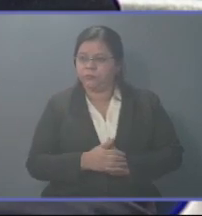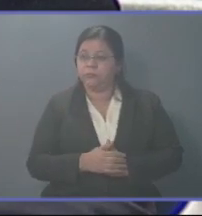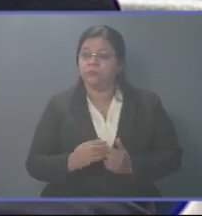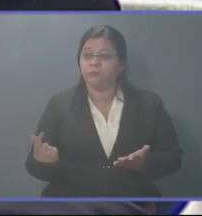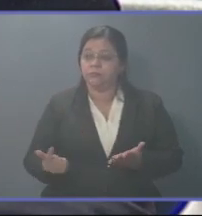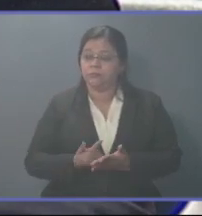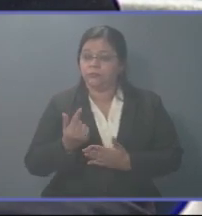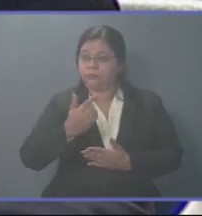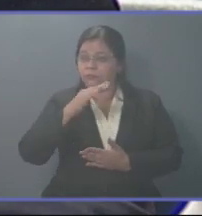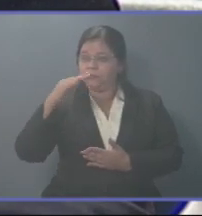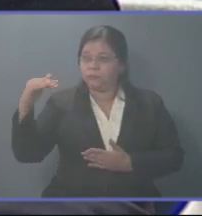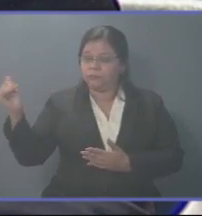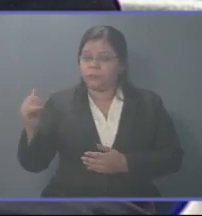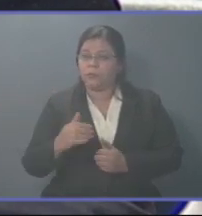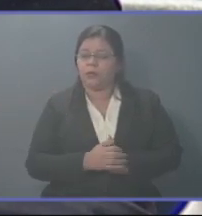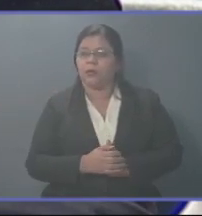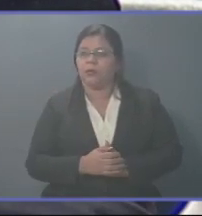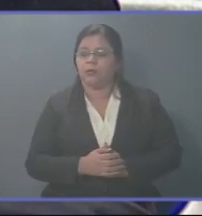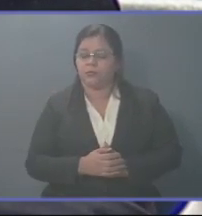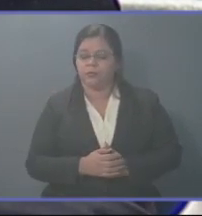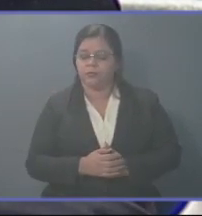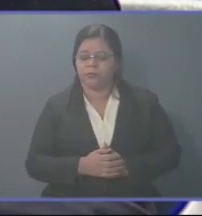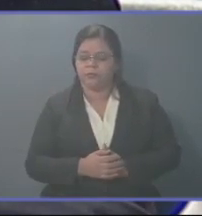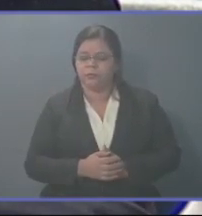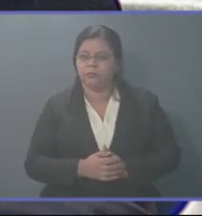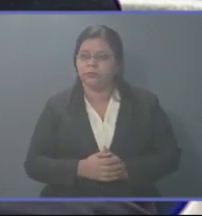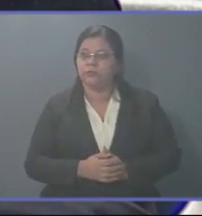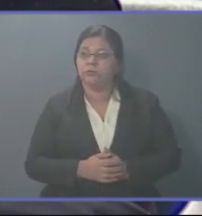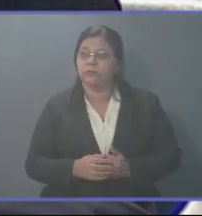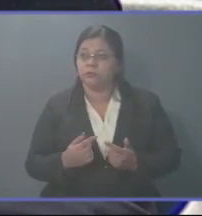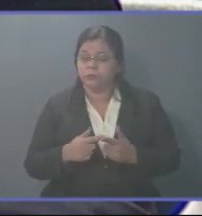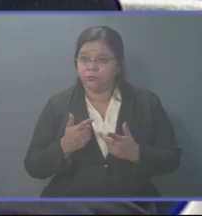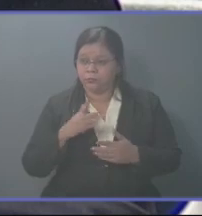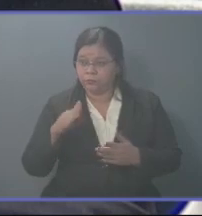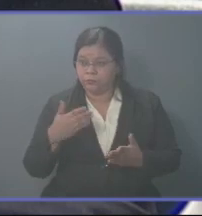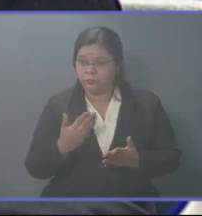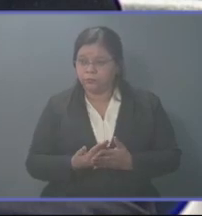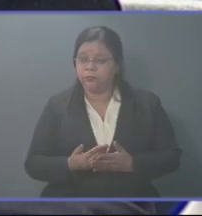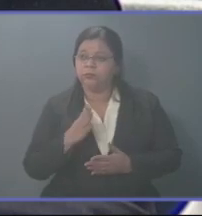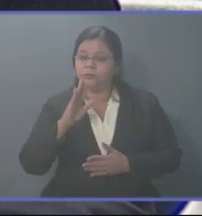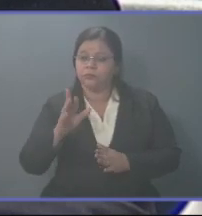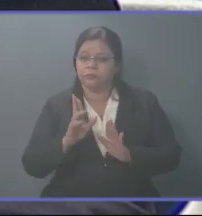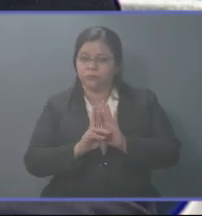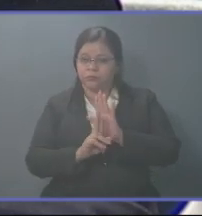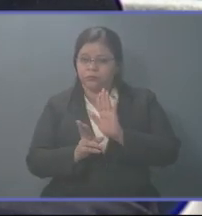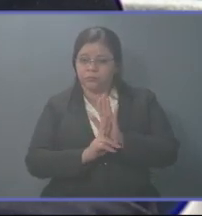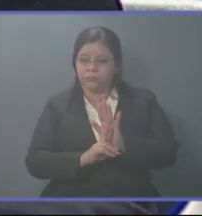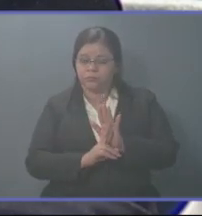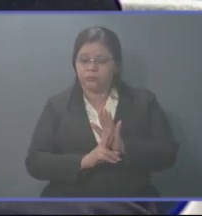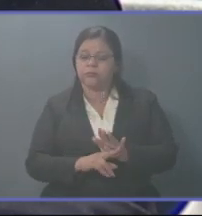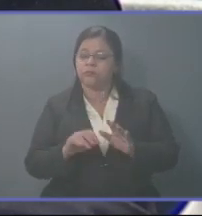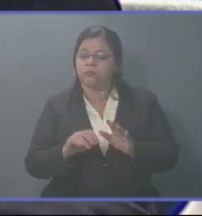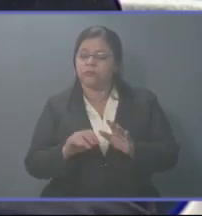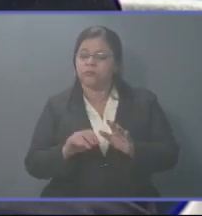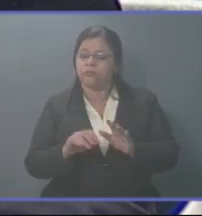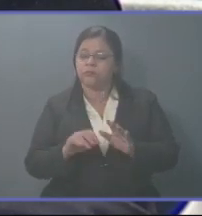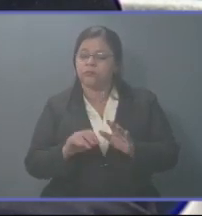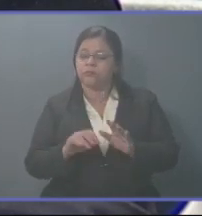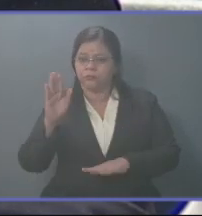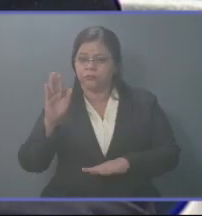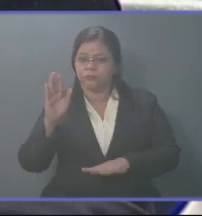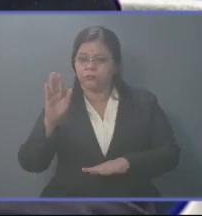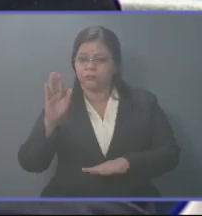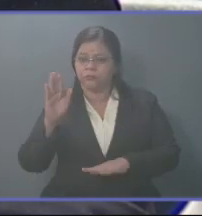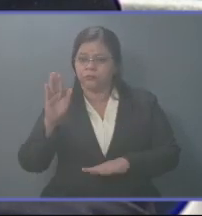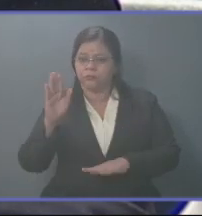de El Salvador, por medio de su titular o de su delegado o delegada, podrán participar como observador